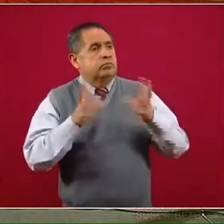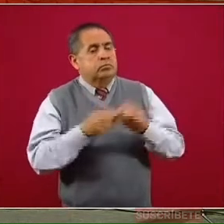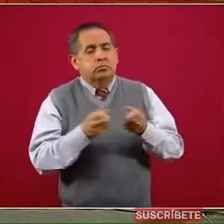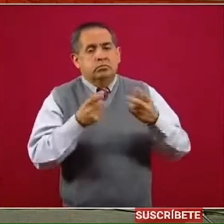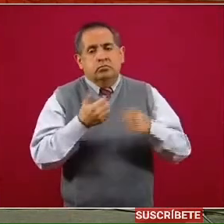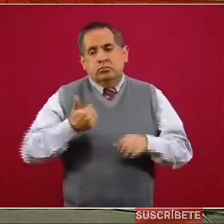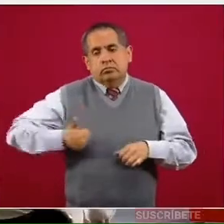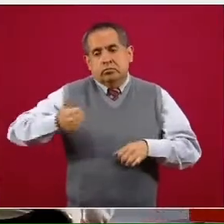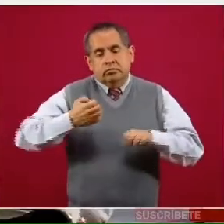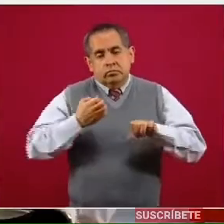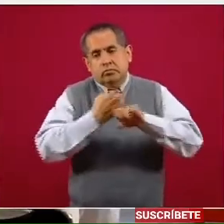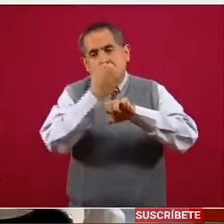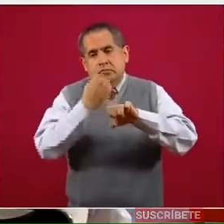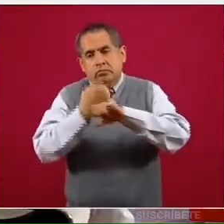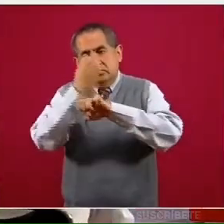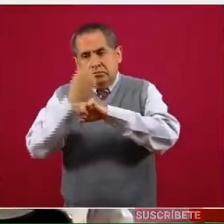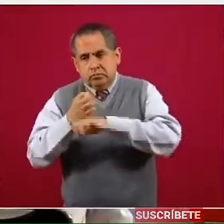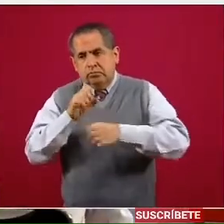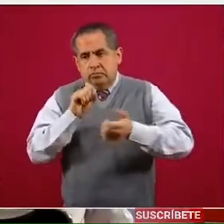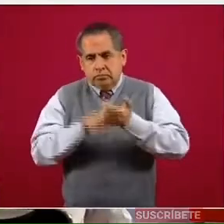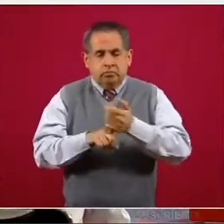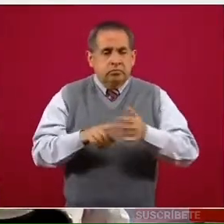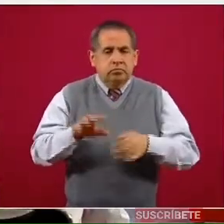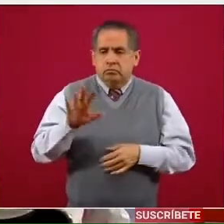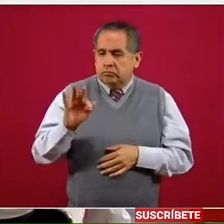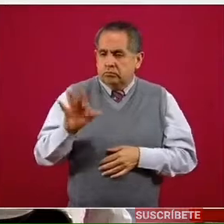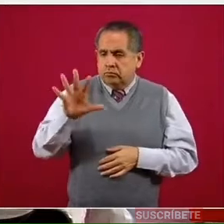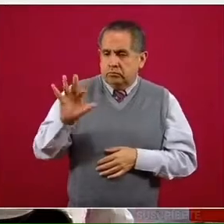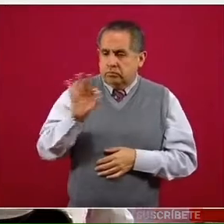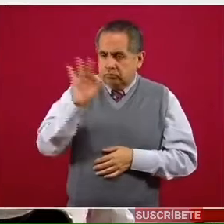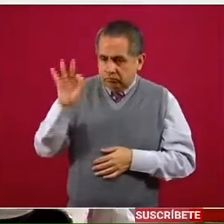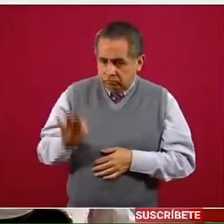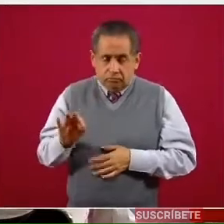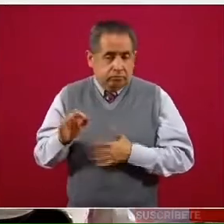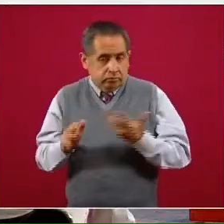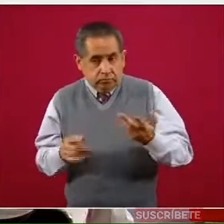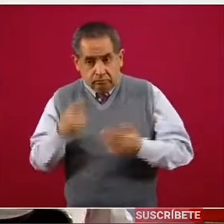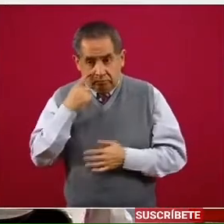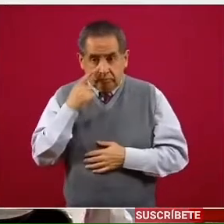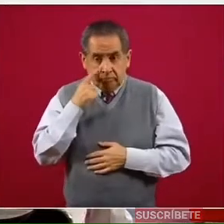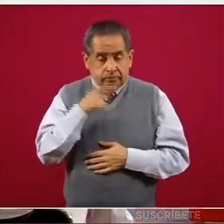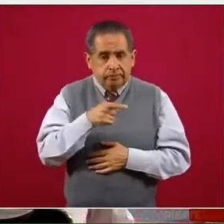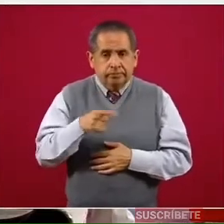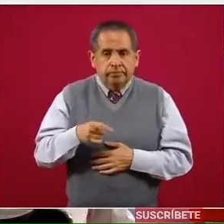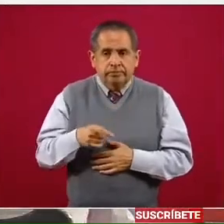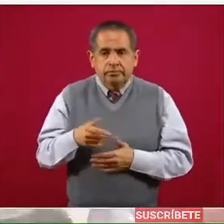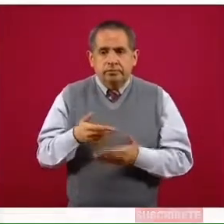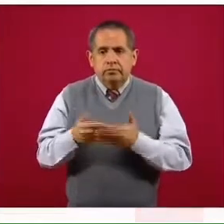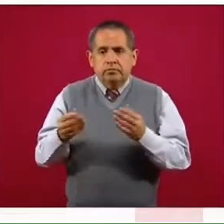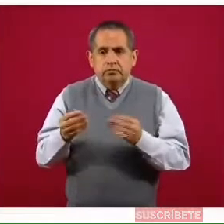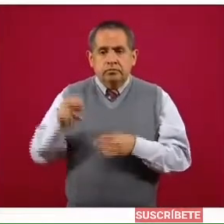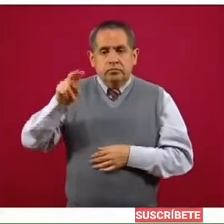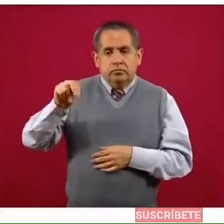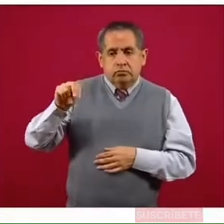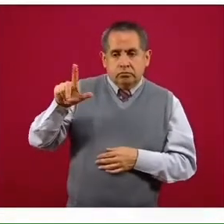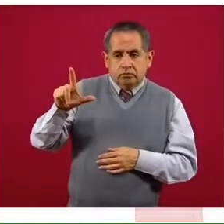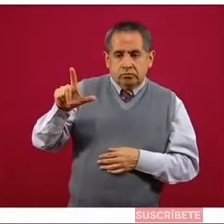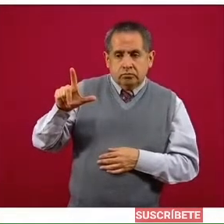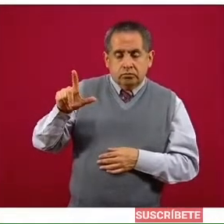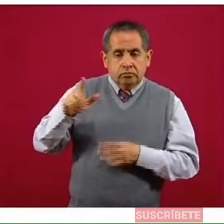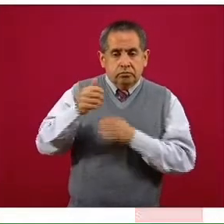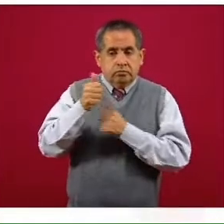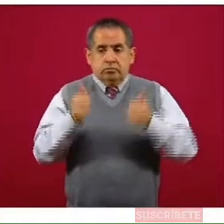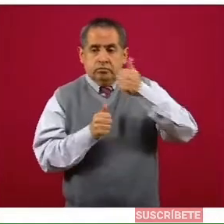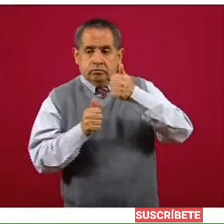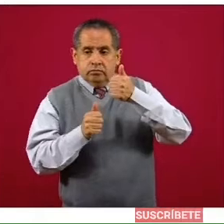por entidad federativa, además de la nacional, que es 45%, y vemos que ahora Nuevo León ha superado